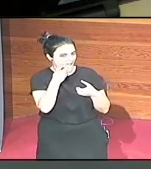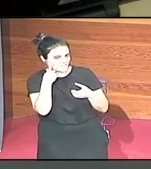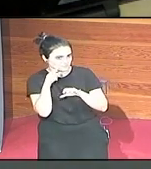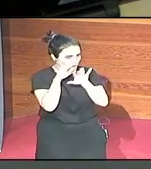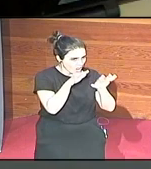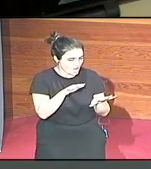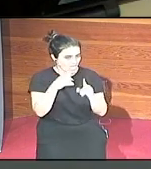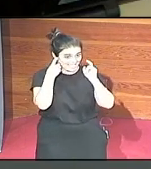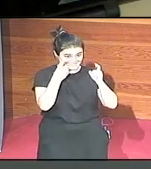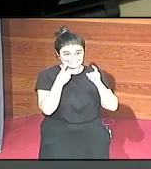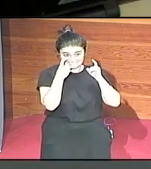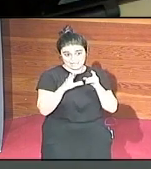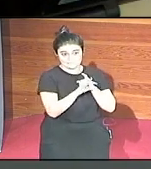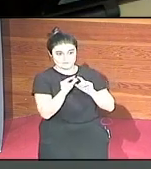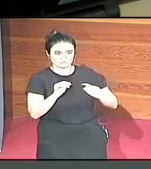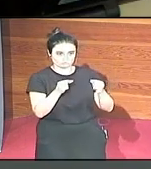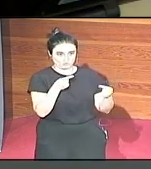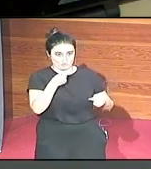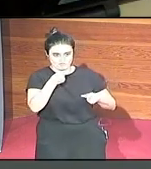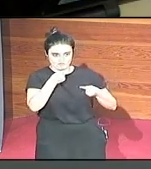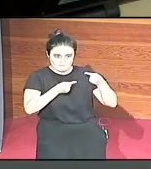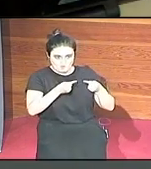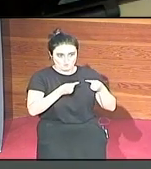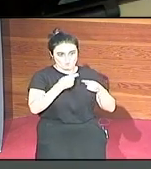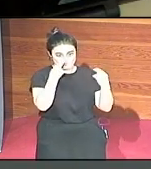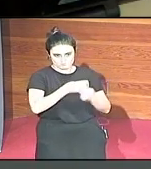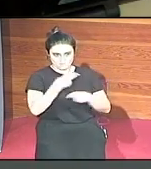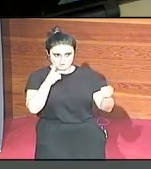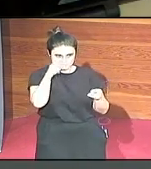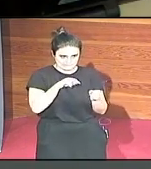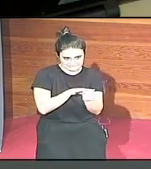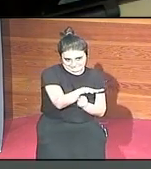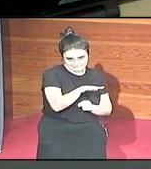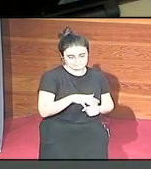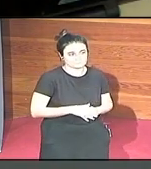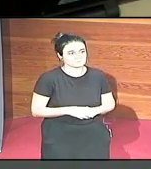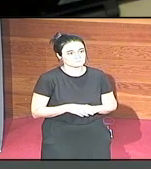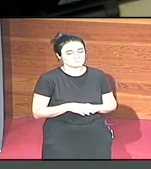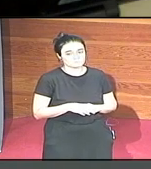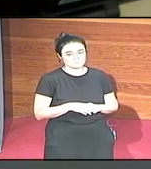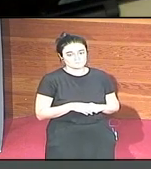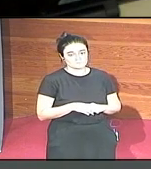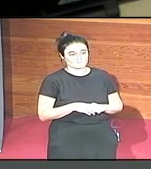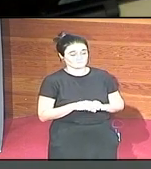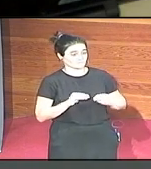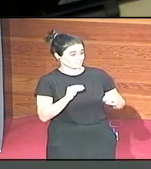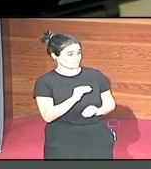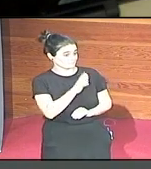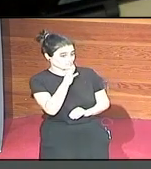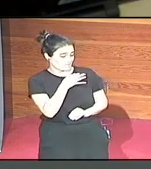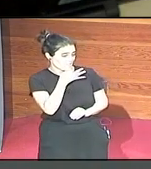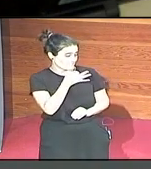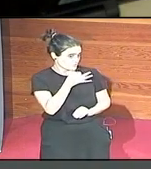públicos dentro de estos Estados. La idea de este argumentario un poco actualizado son las